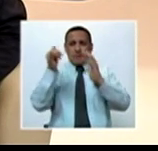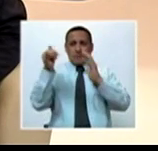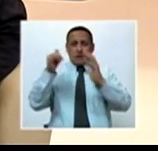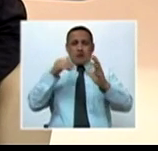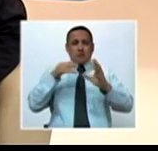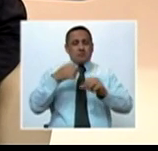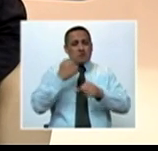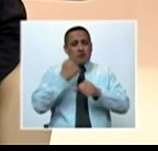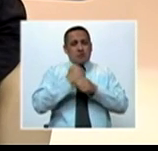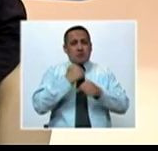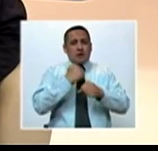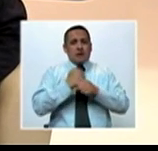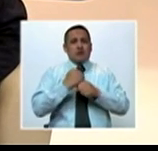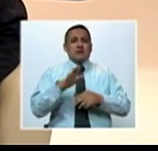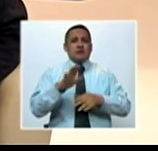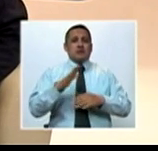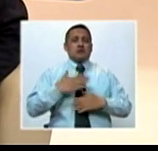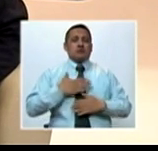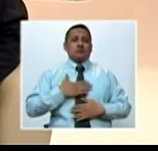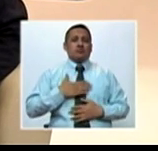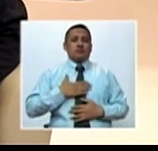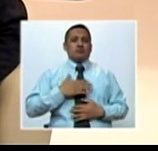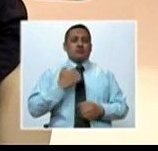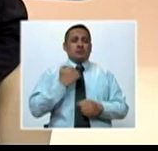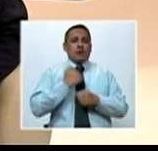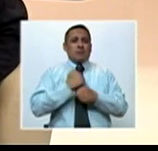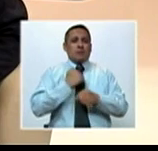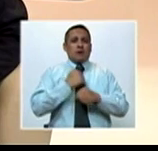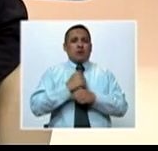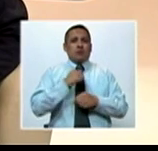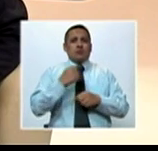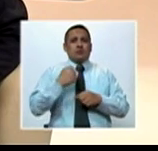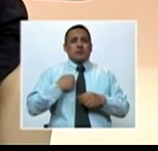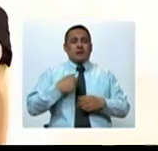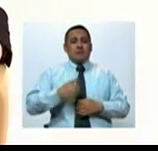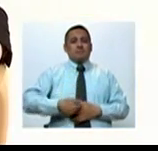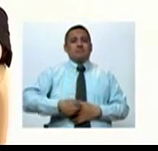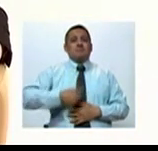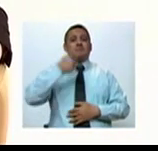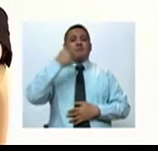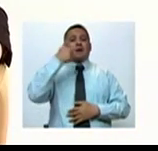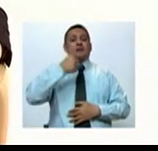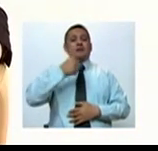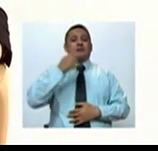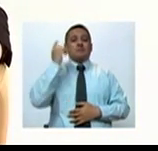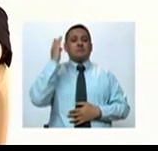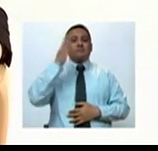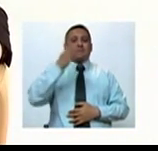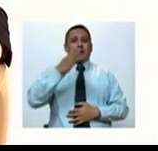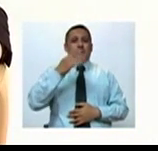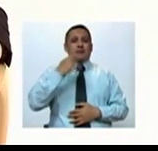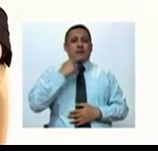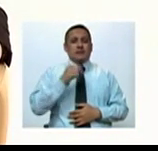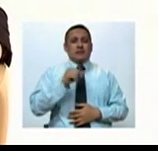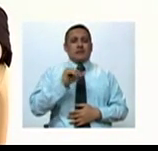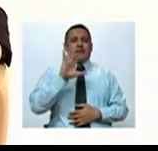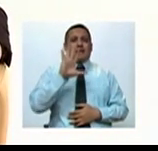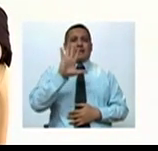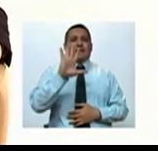tiene un trabajo de subordinación de quinta categoría. Exactamente.